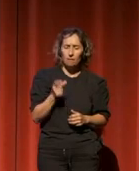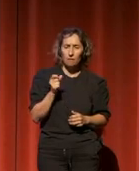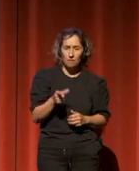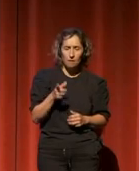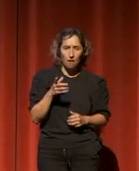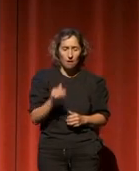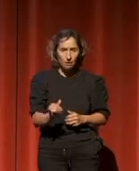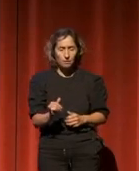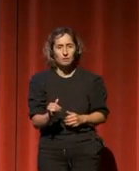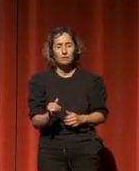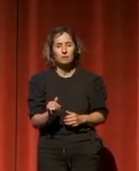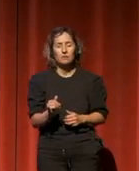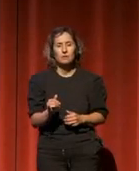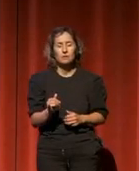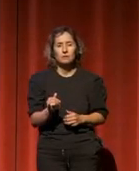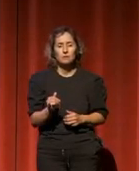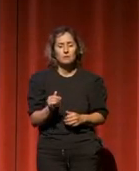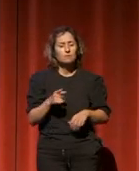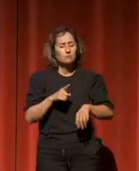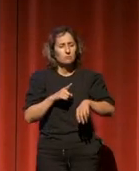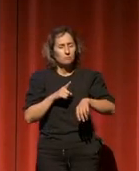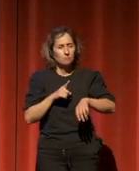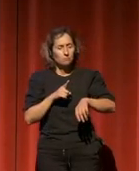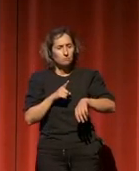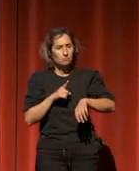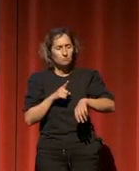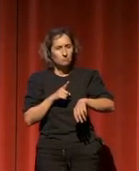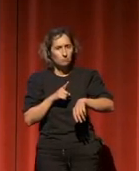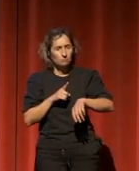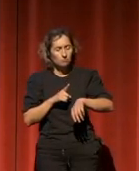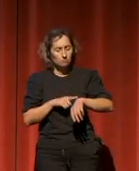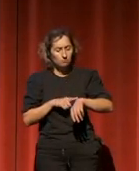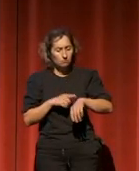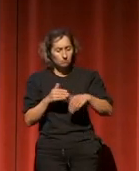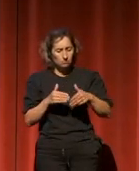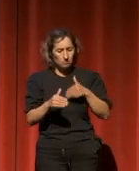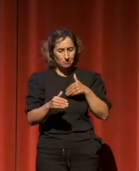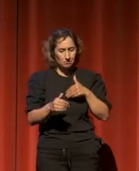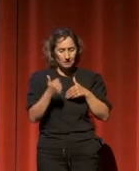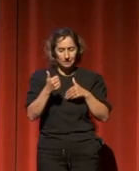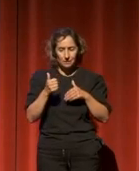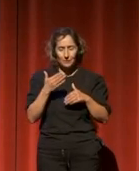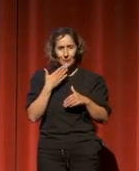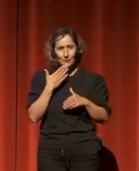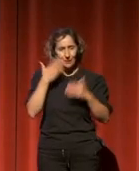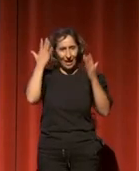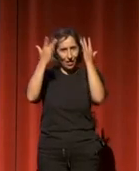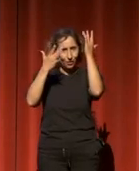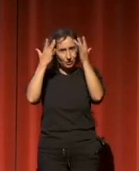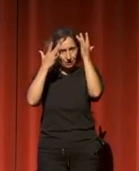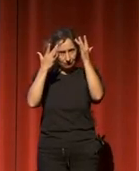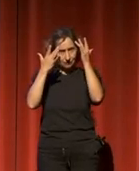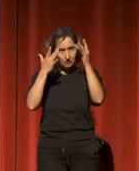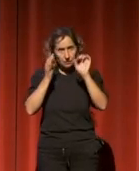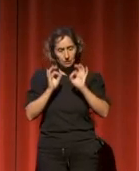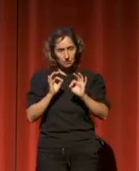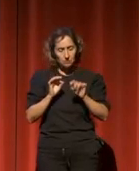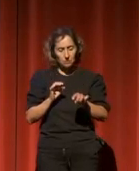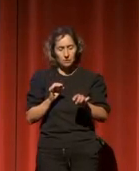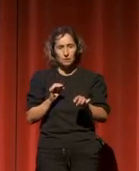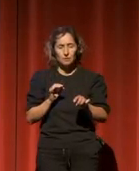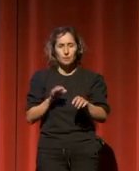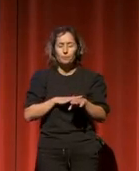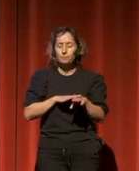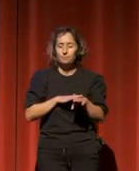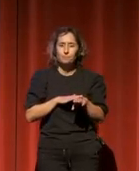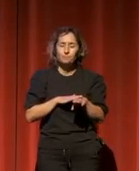que muy adaptado en tiempo y forma a personas adolescentes Eh pero en que se aprende